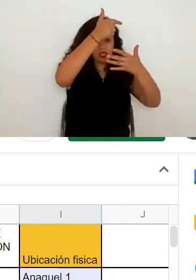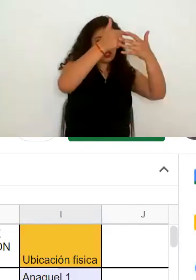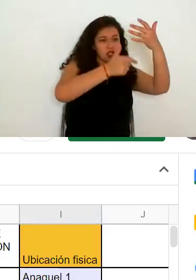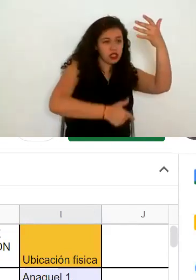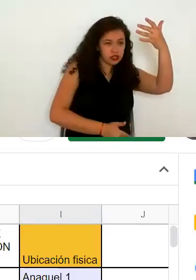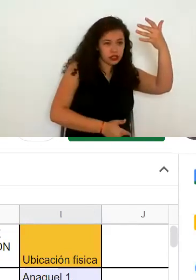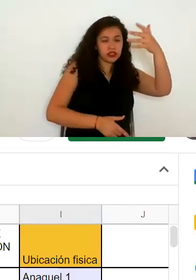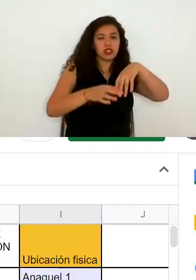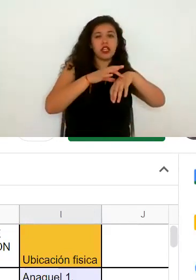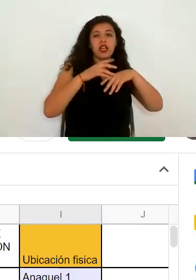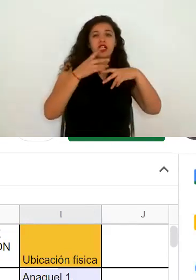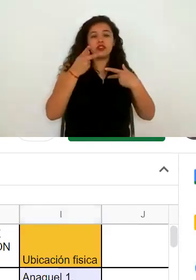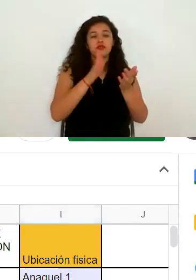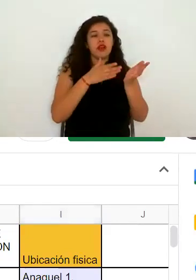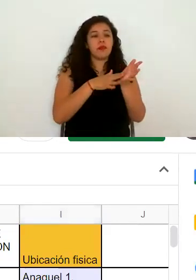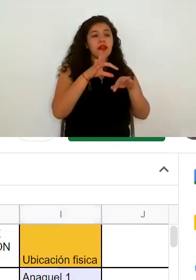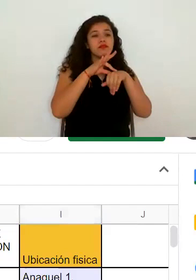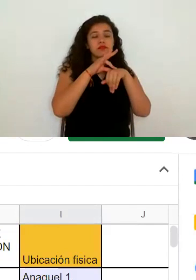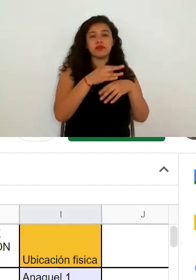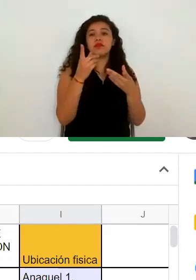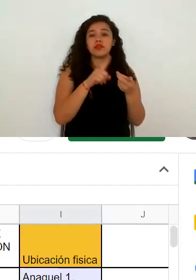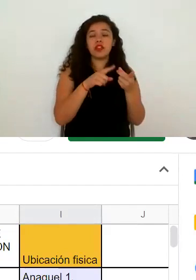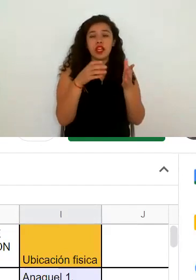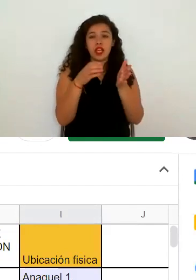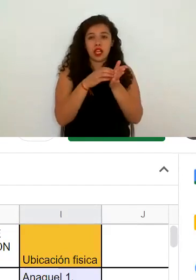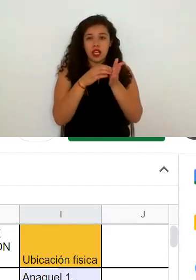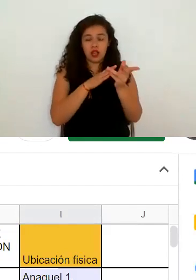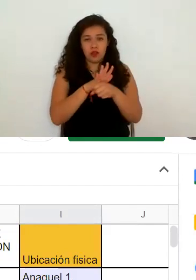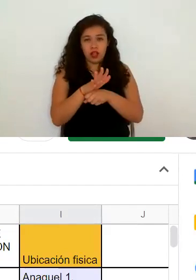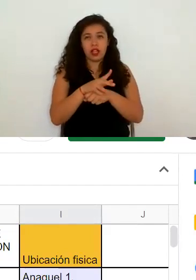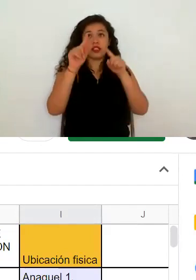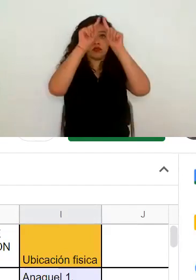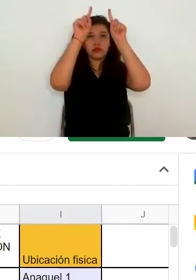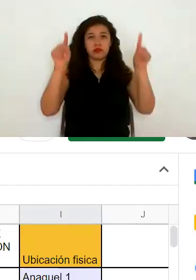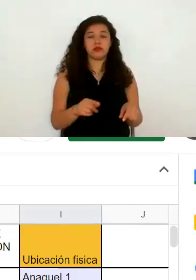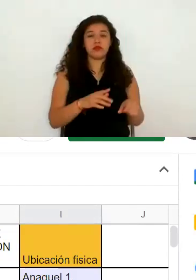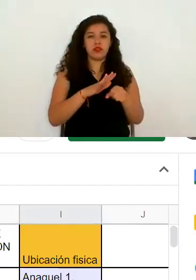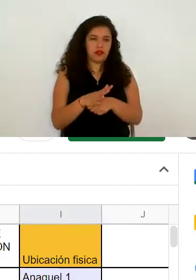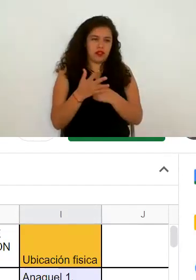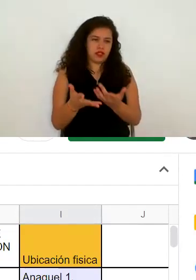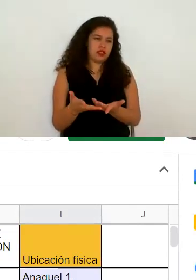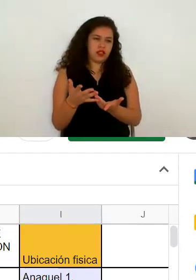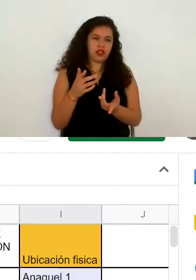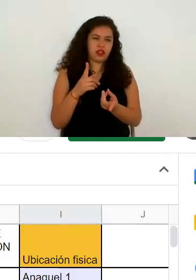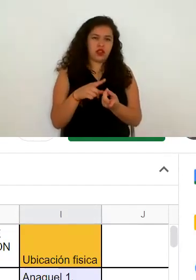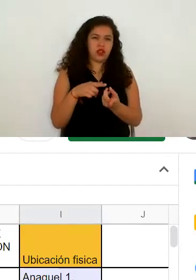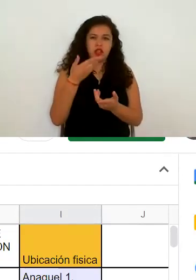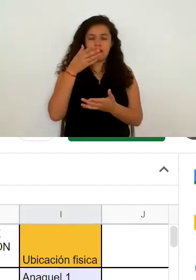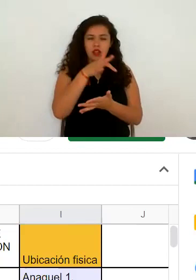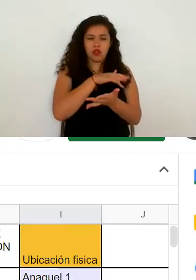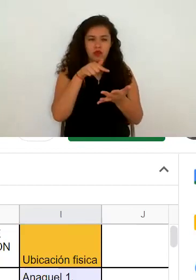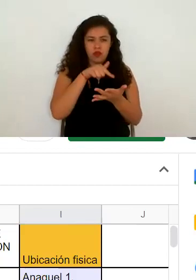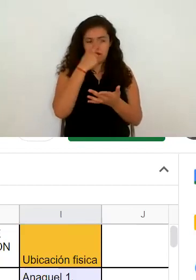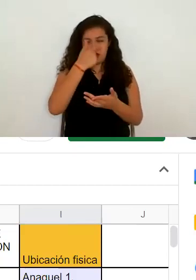está físicamente ese expediente, en qué caja y en qué anaquel o entrepaño, o si mantienen libreros, pues decir en el